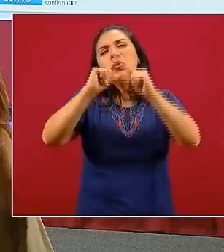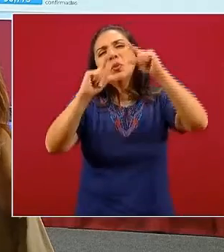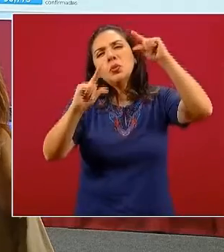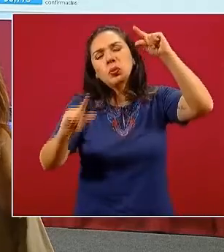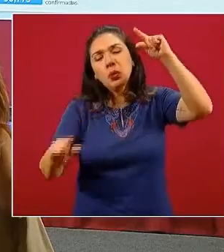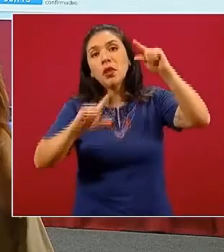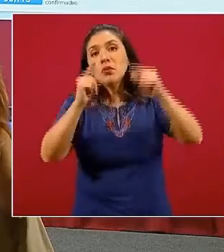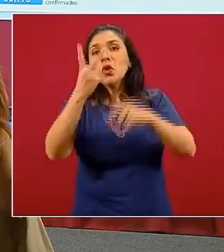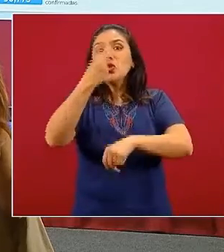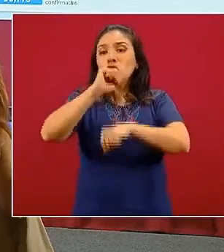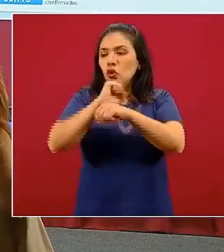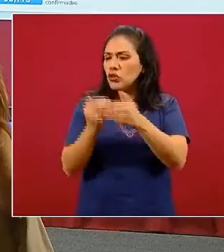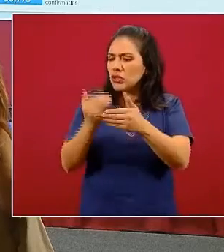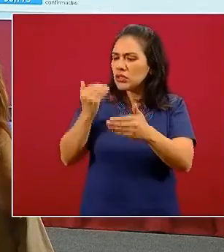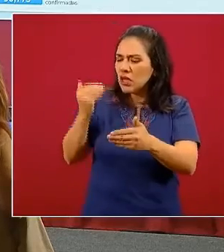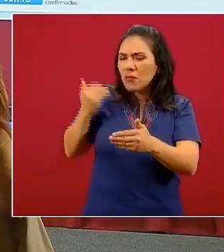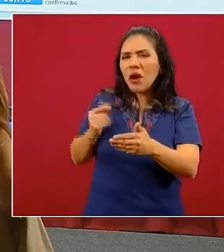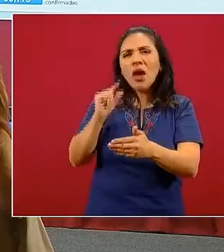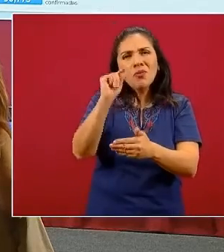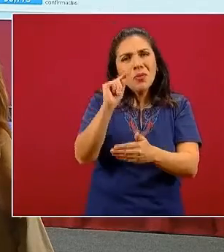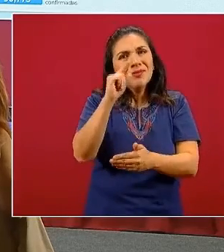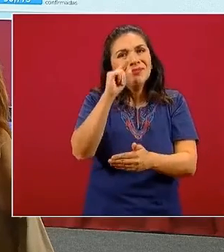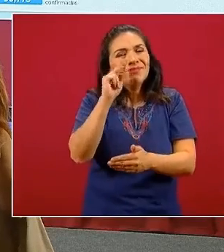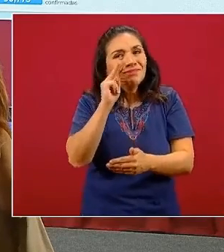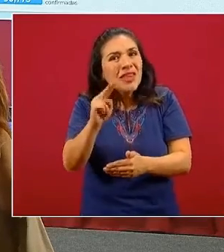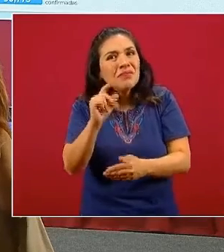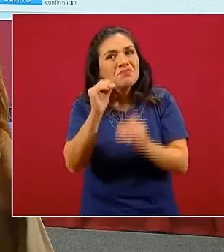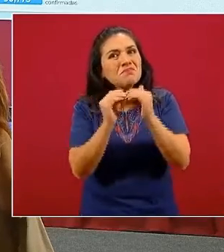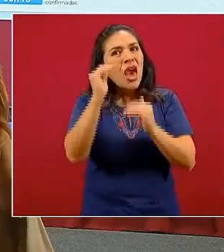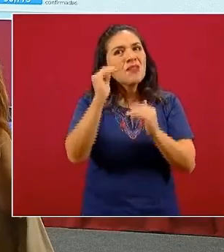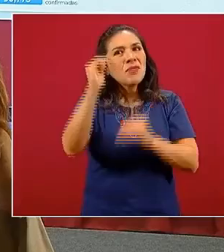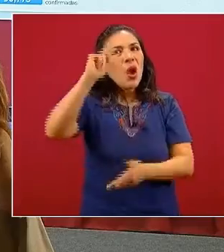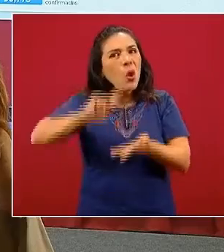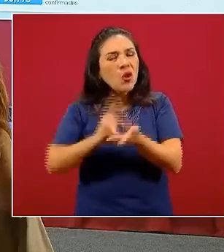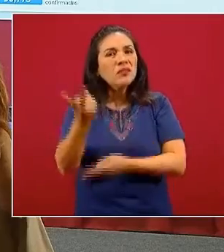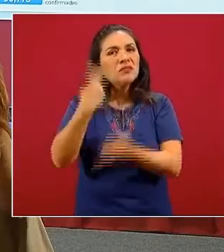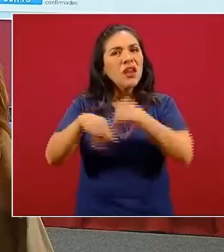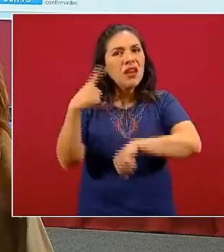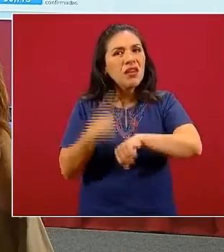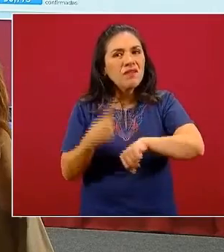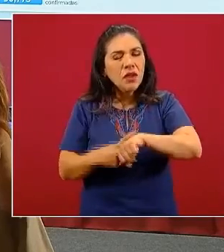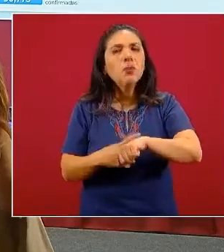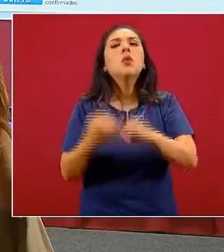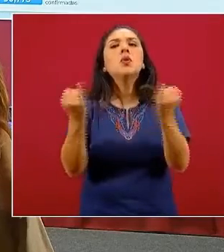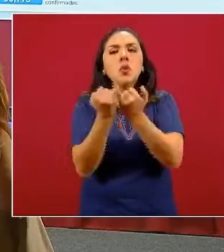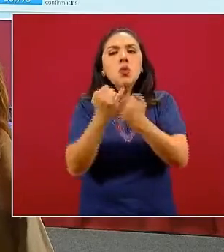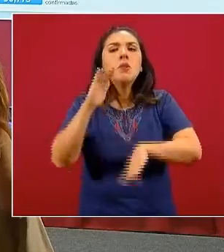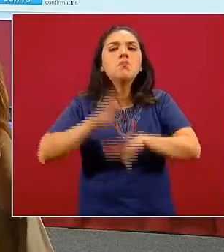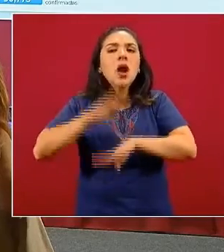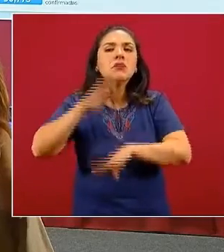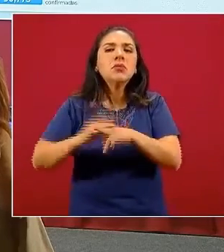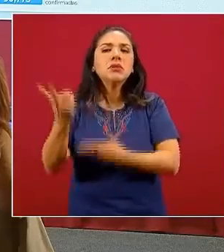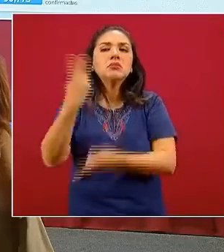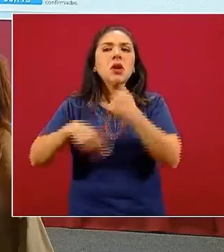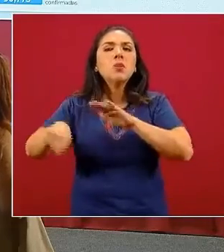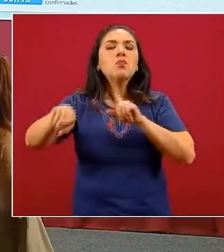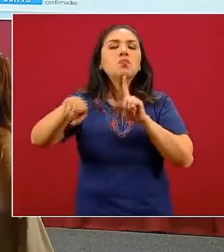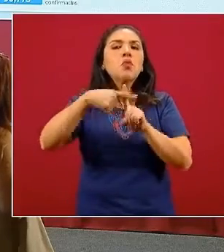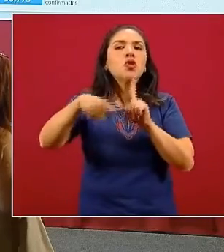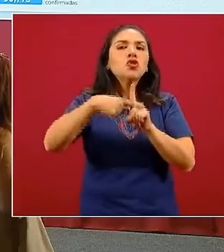2 semanas, en donde tenemos algunos incrementos en la intensidad epidémica, también ha incrementado el porcentaje de